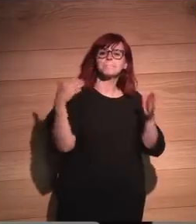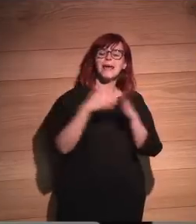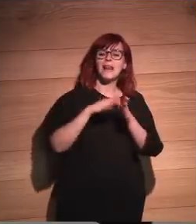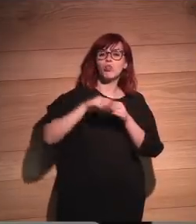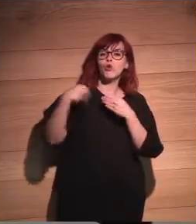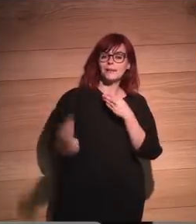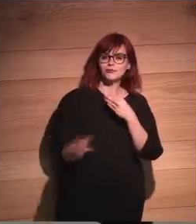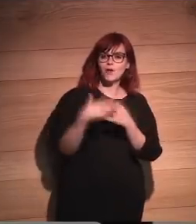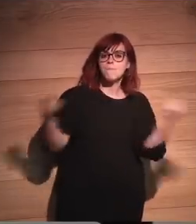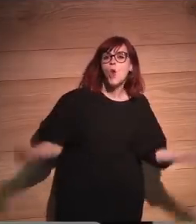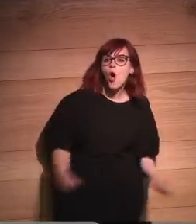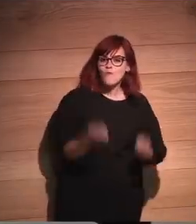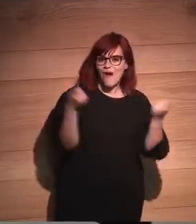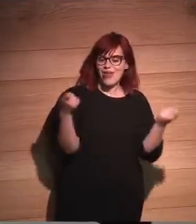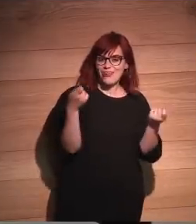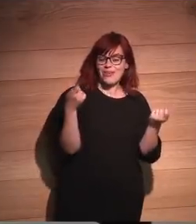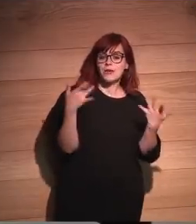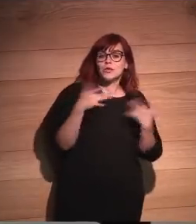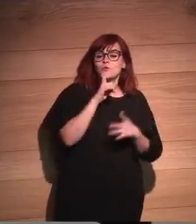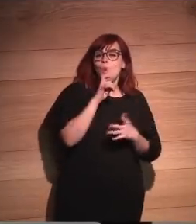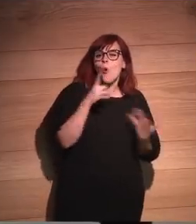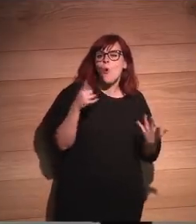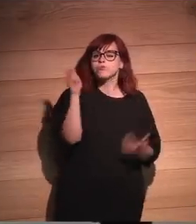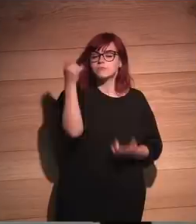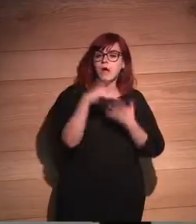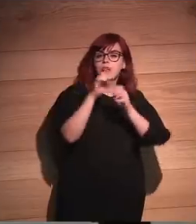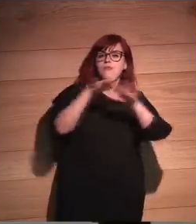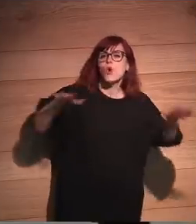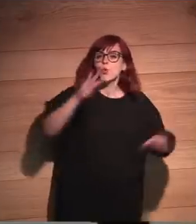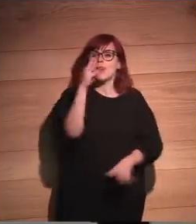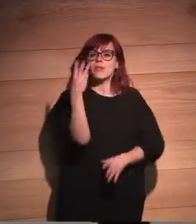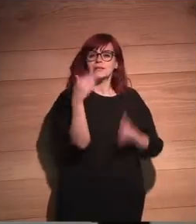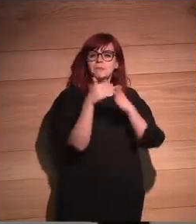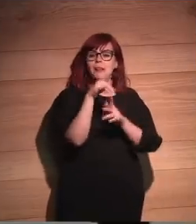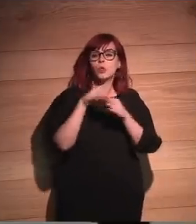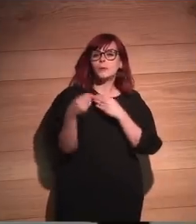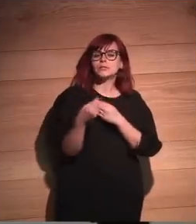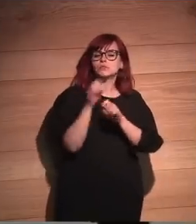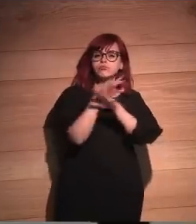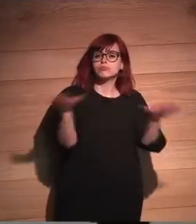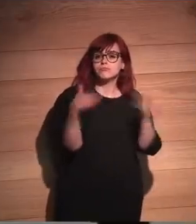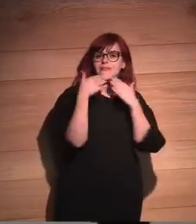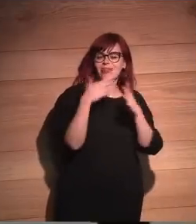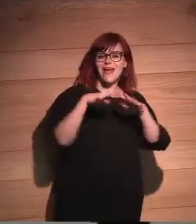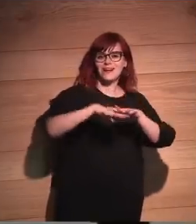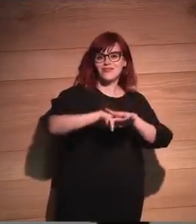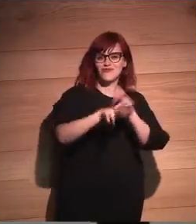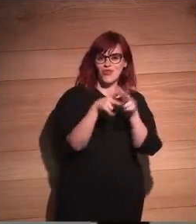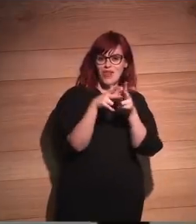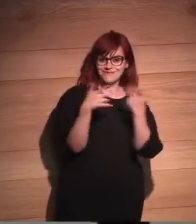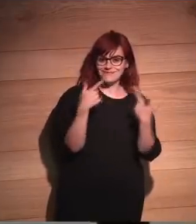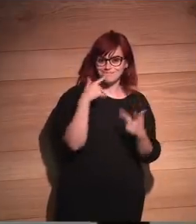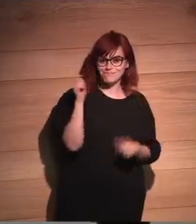documentos de propaganda. ¿Y cómo llegar y cómo difundir 43.000 documentos? Gracias a las redes